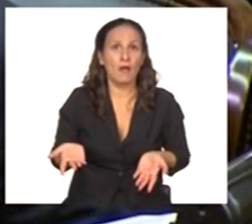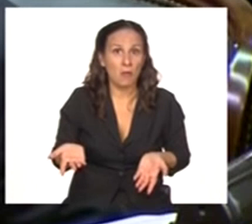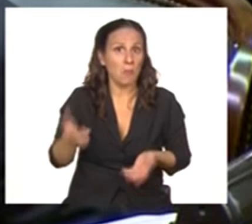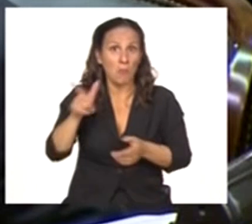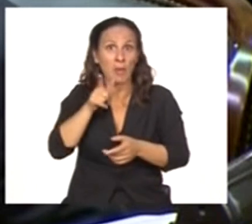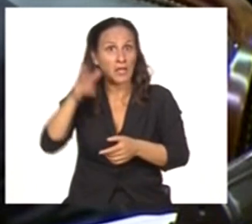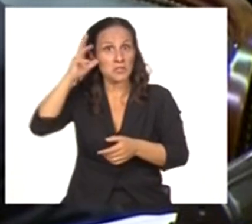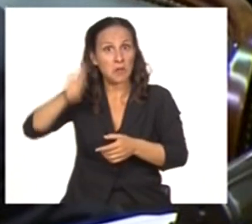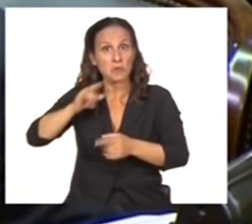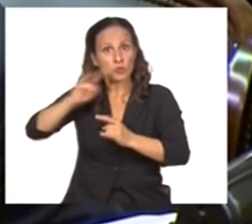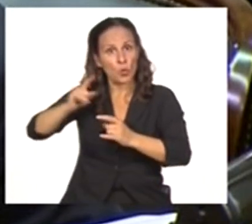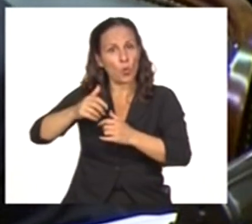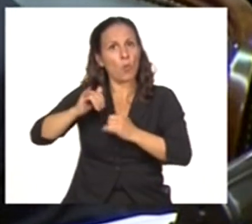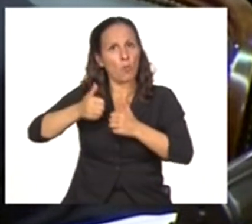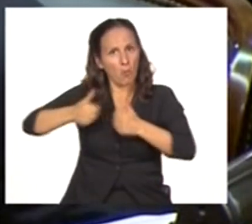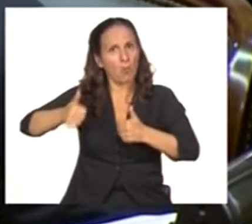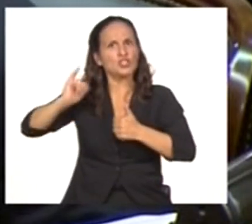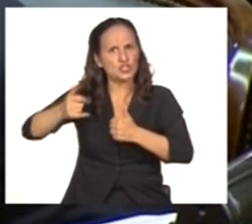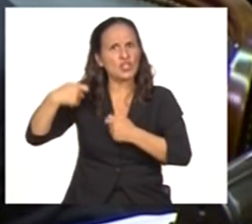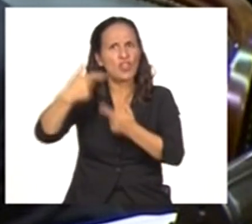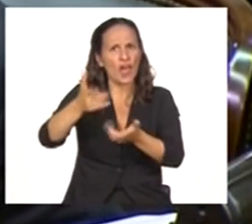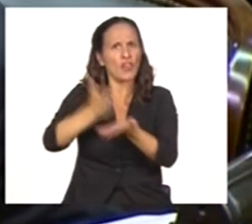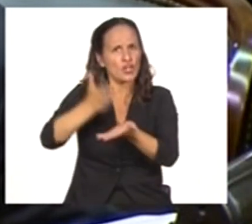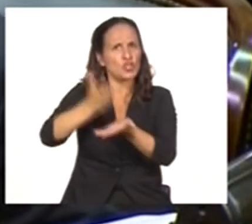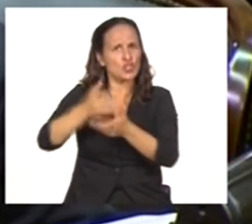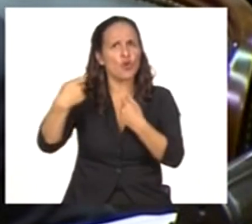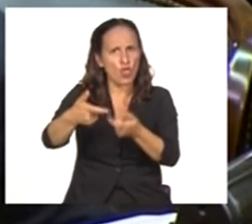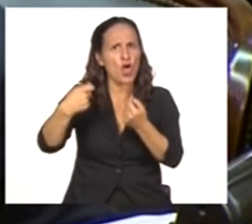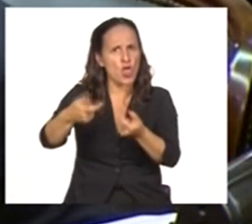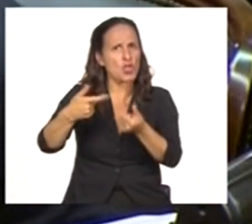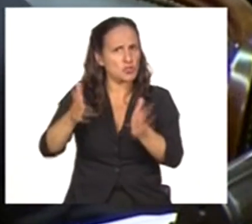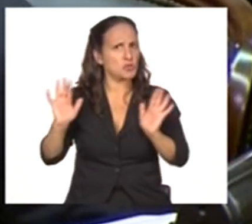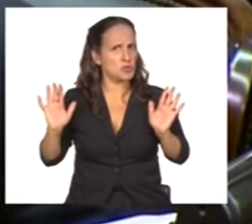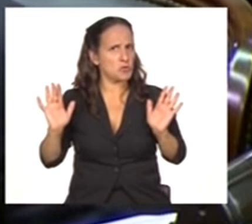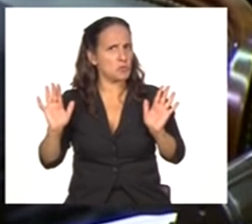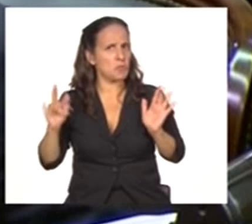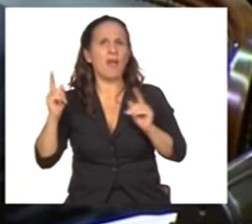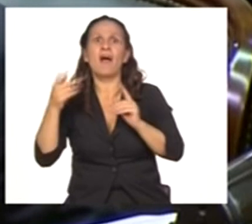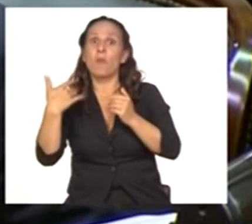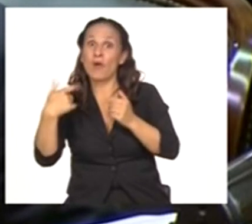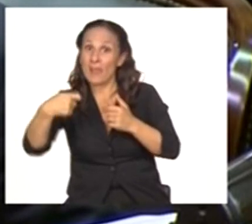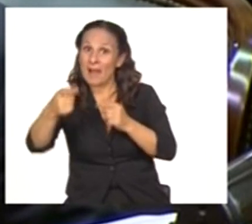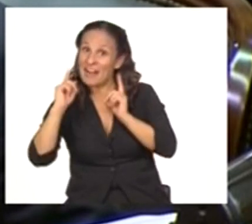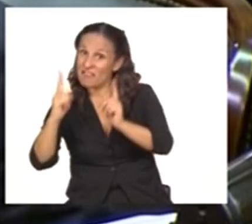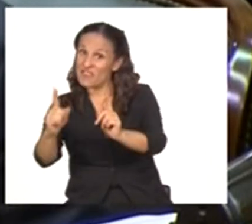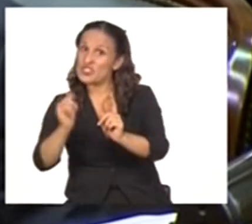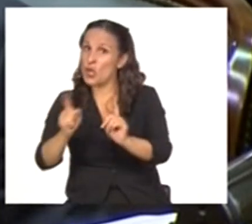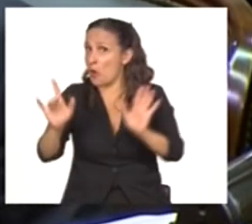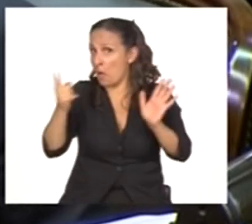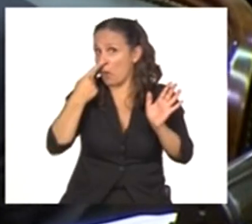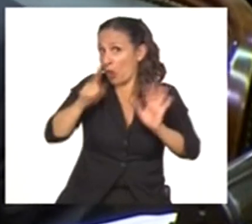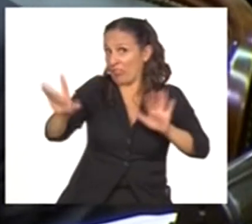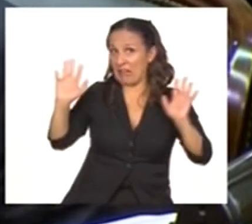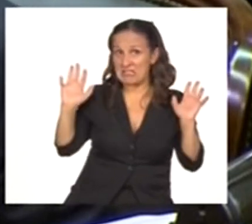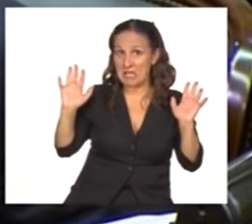derechos y otorgar concesiones sin ningún tipo de reparo o de sustentabilidad. Y me parece que es